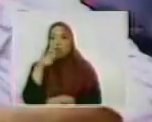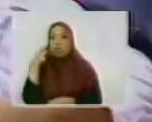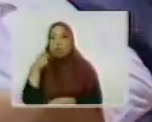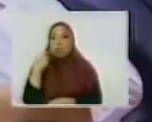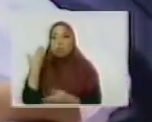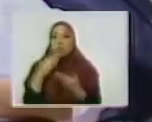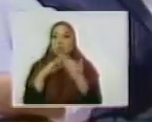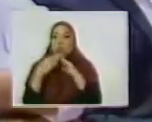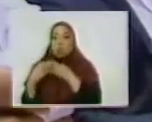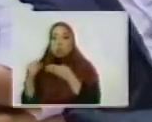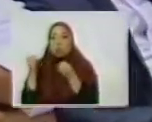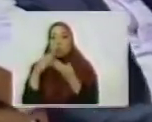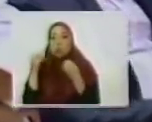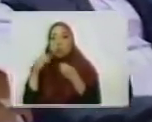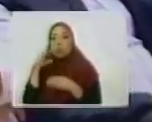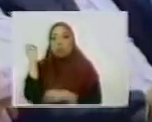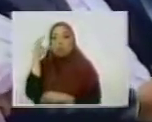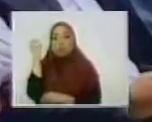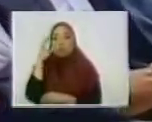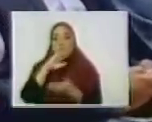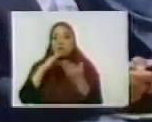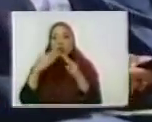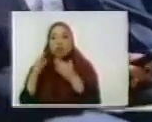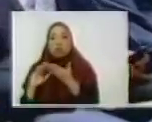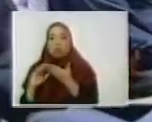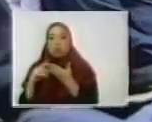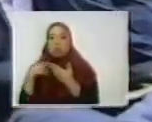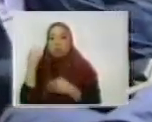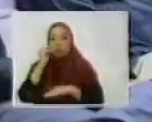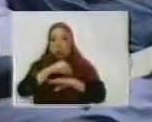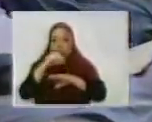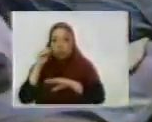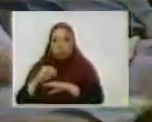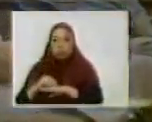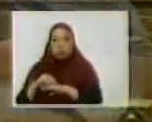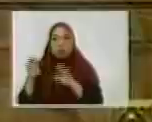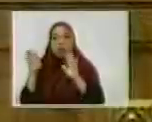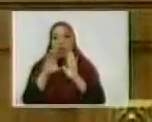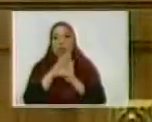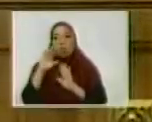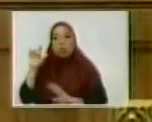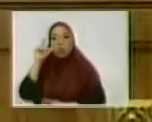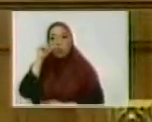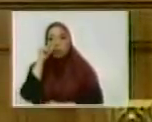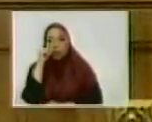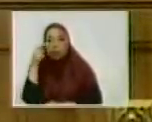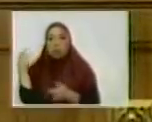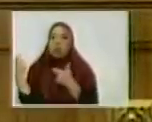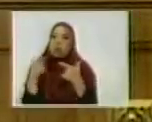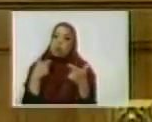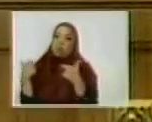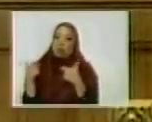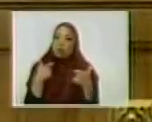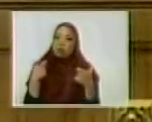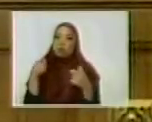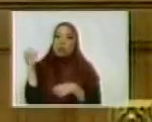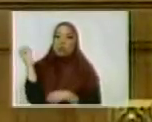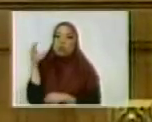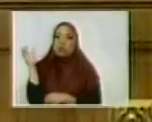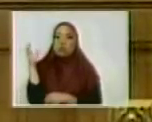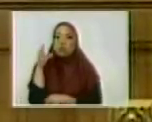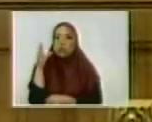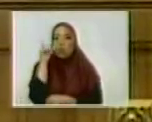distintas comisiones de la Asamblea Nacional Constituyente. Le hemos solicitado a los camaradas constituyentes que en los debates de las asambleas de